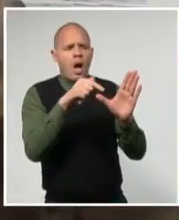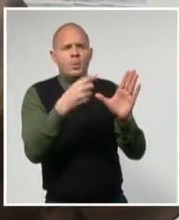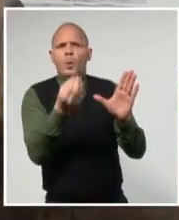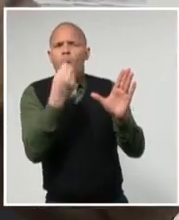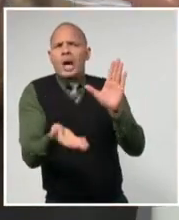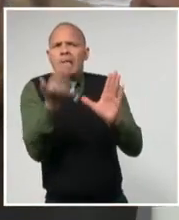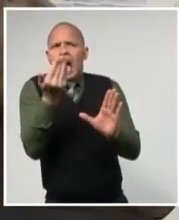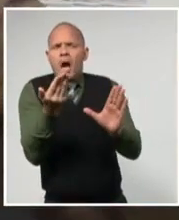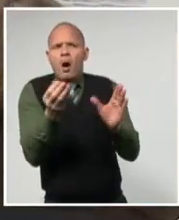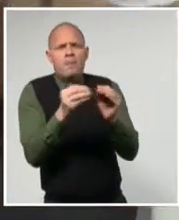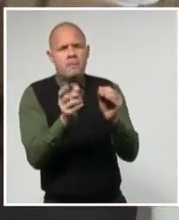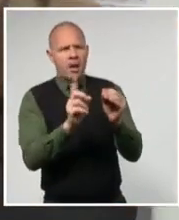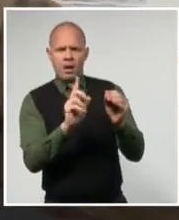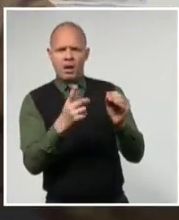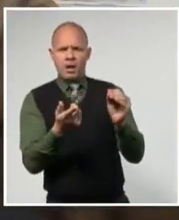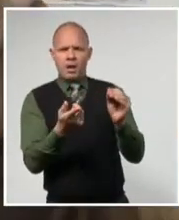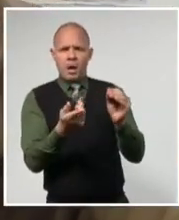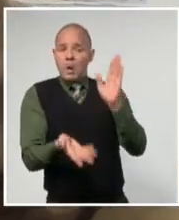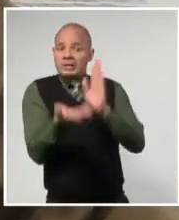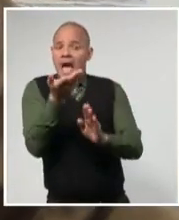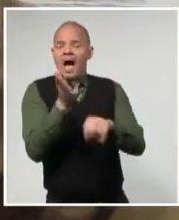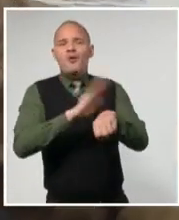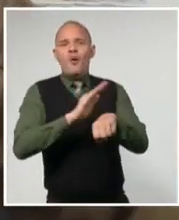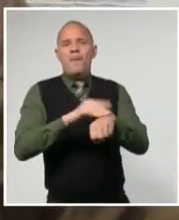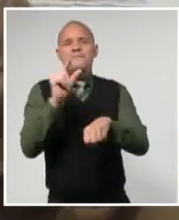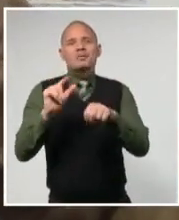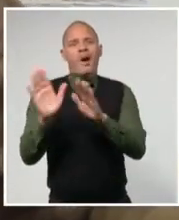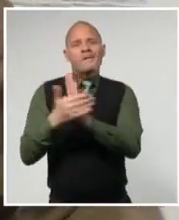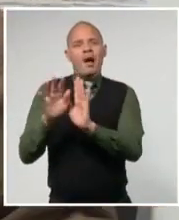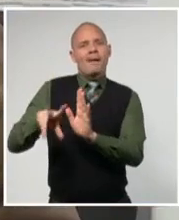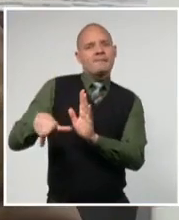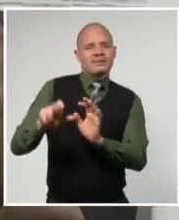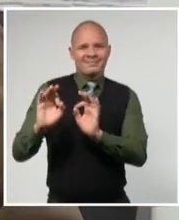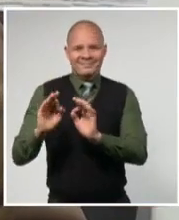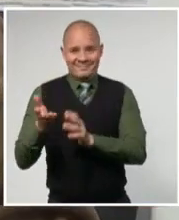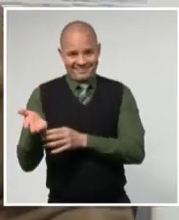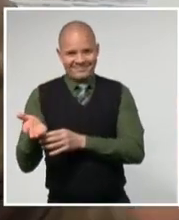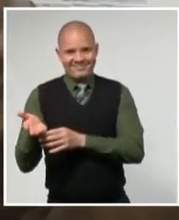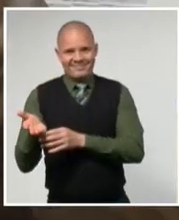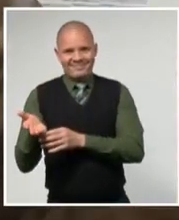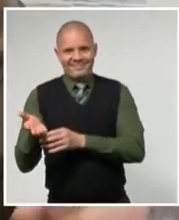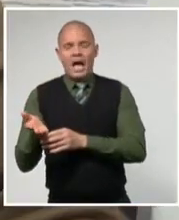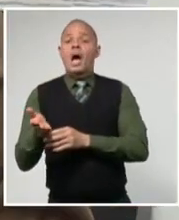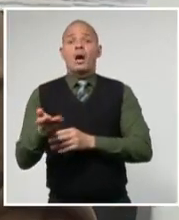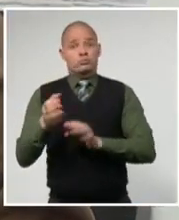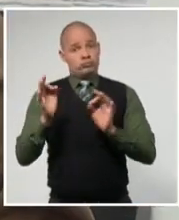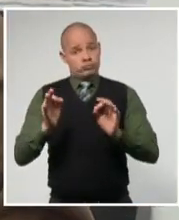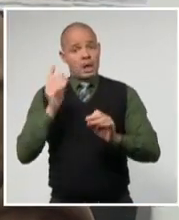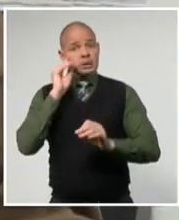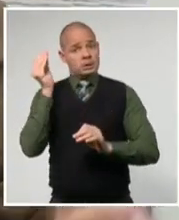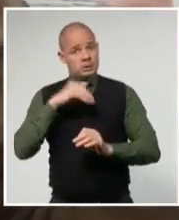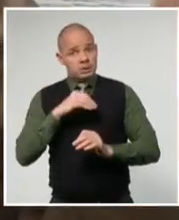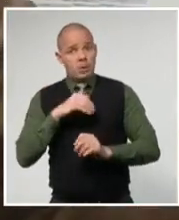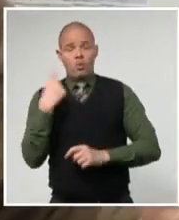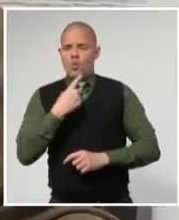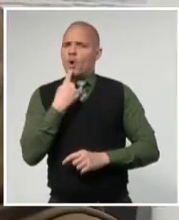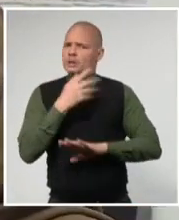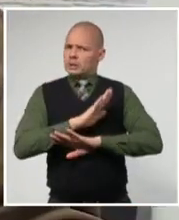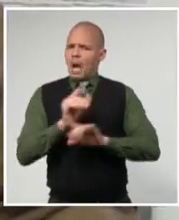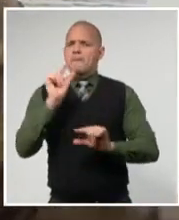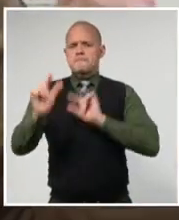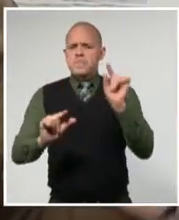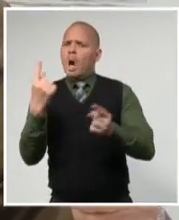Y para eso está la conducción a nivel de territorio del partido y ejecutado por el gobierno, con el auxilio de las organizaciones de masa, que en todas